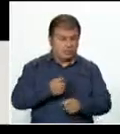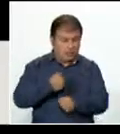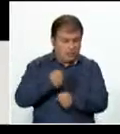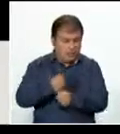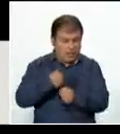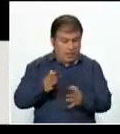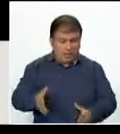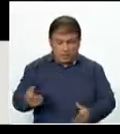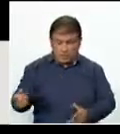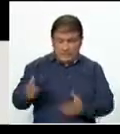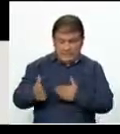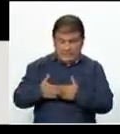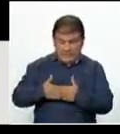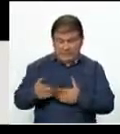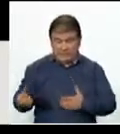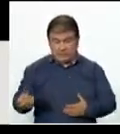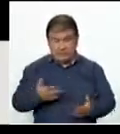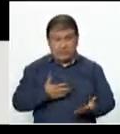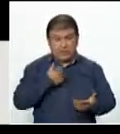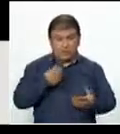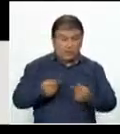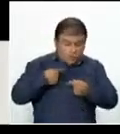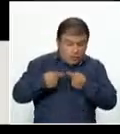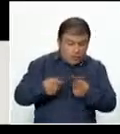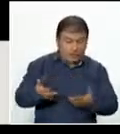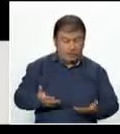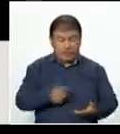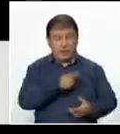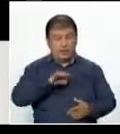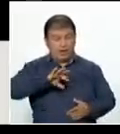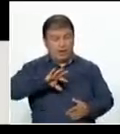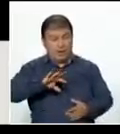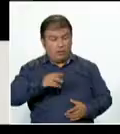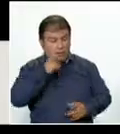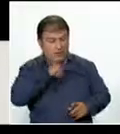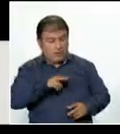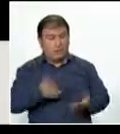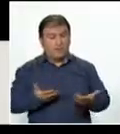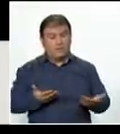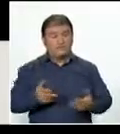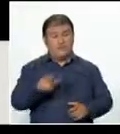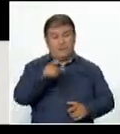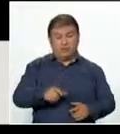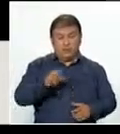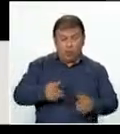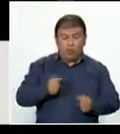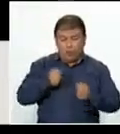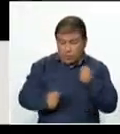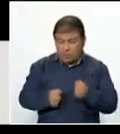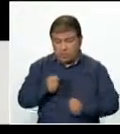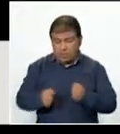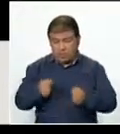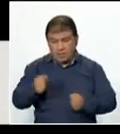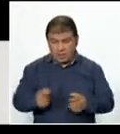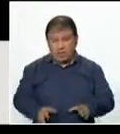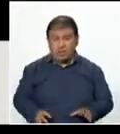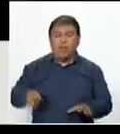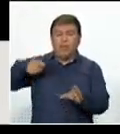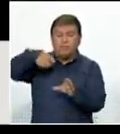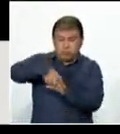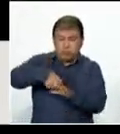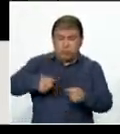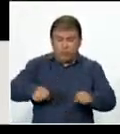trabajadores que están muy cerca de ahí, por cierto, son los que nos comentaron esto, lo que vieron, ¿no? Que fue que estas personas cómo corrían, de pronto se suben a las motos,